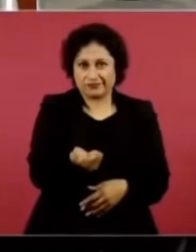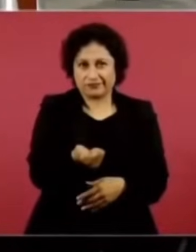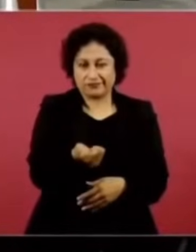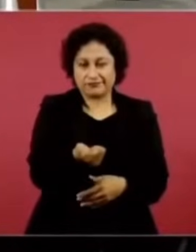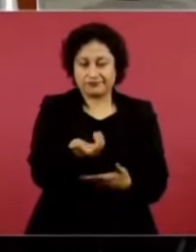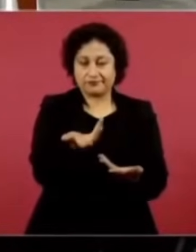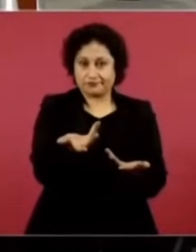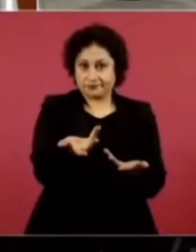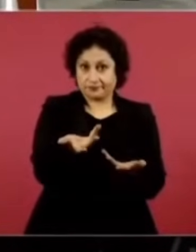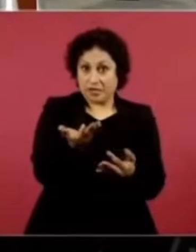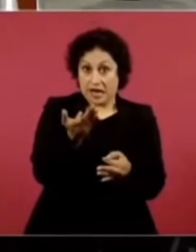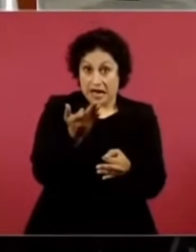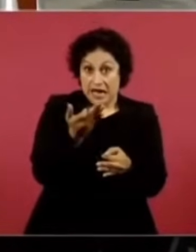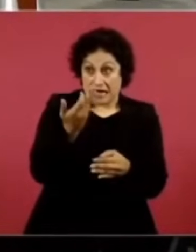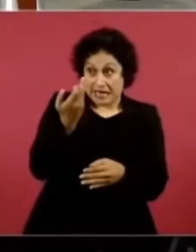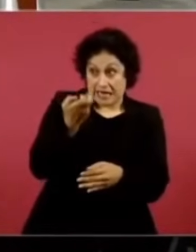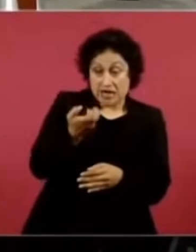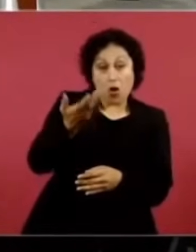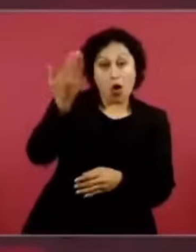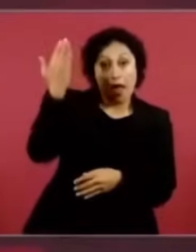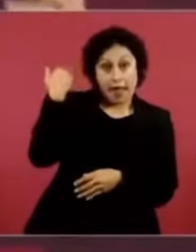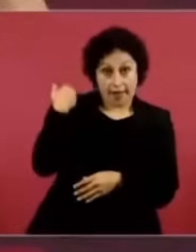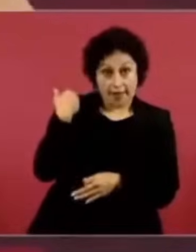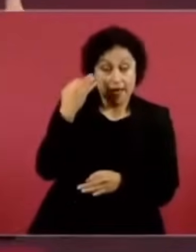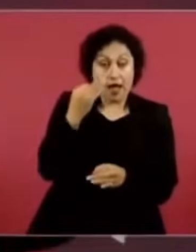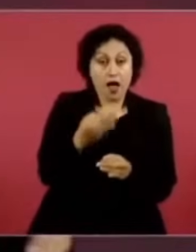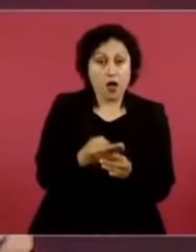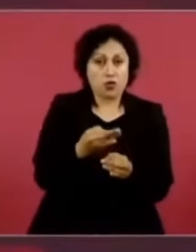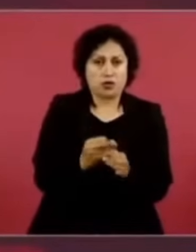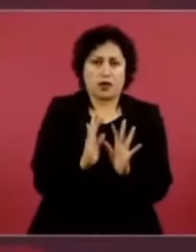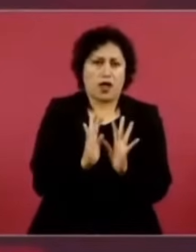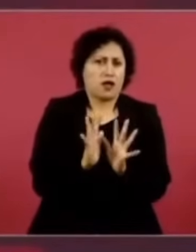ya cada quien está en su sitio.